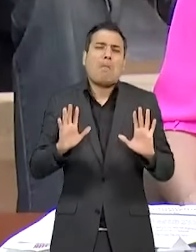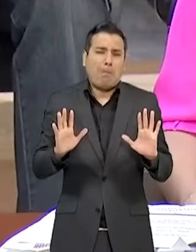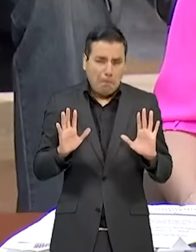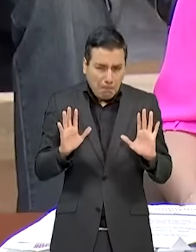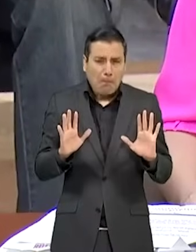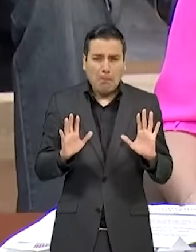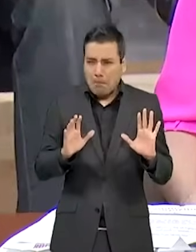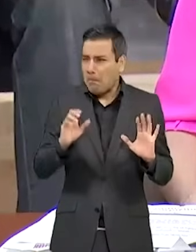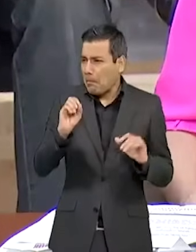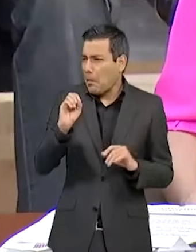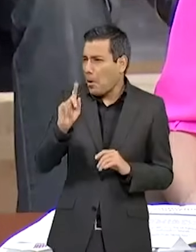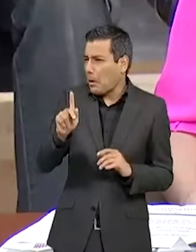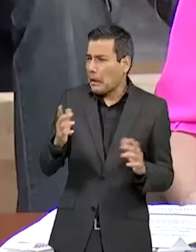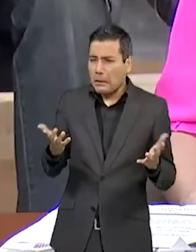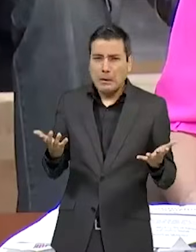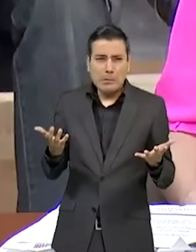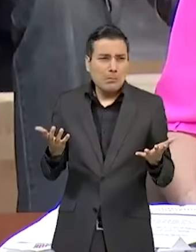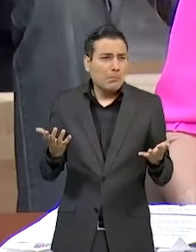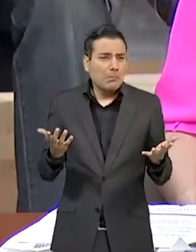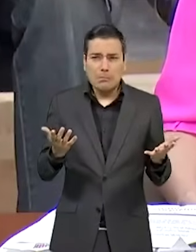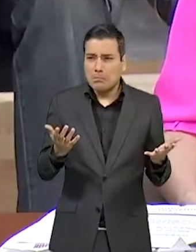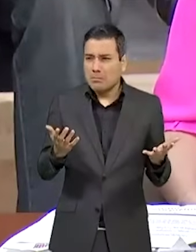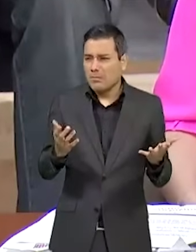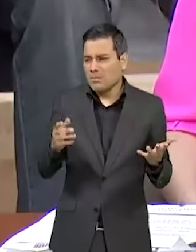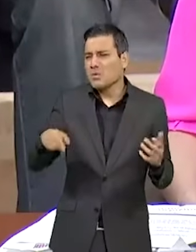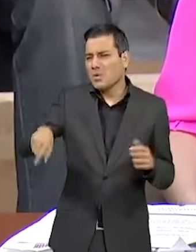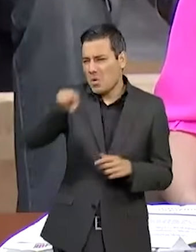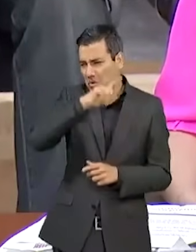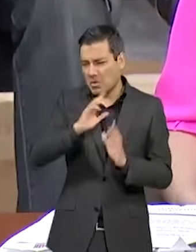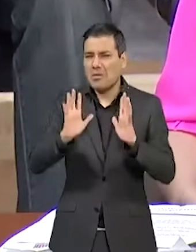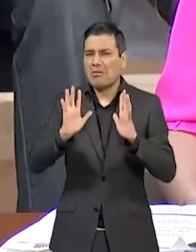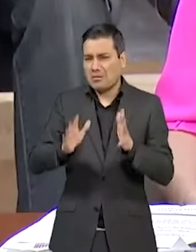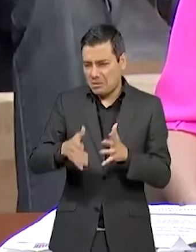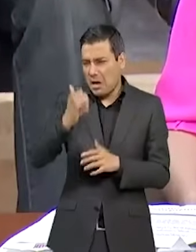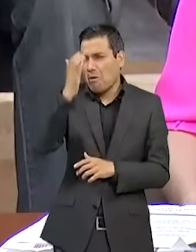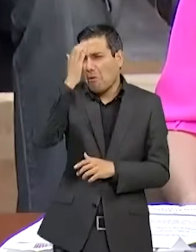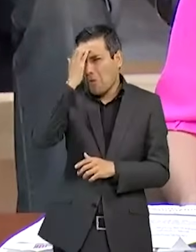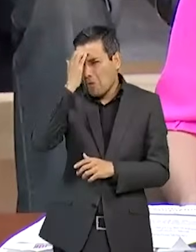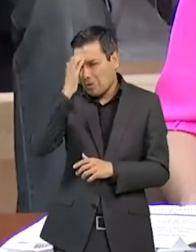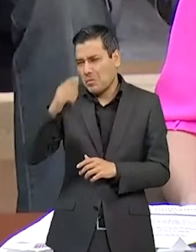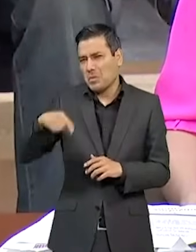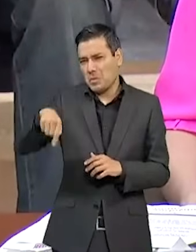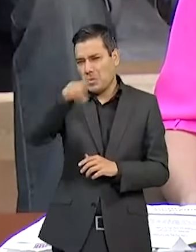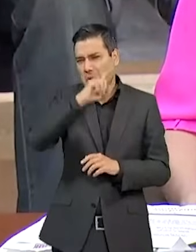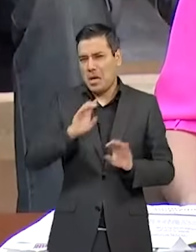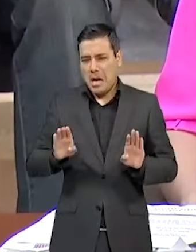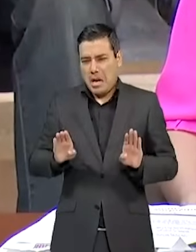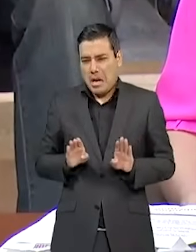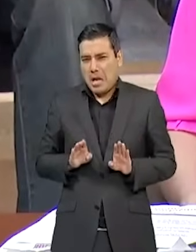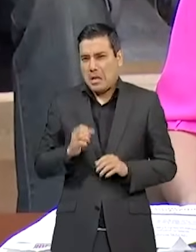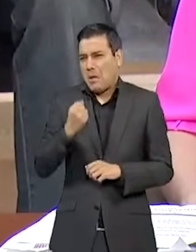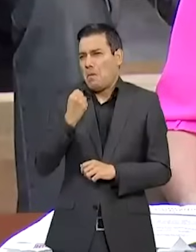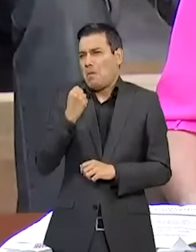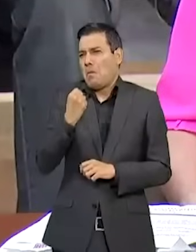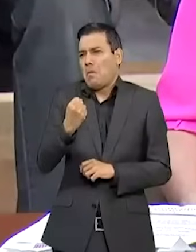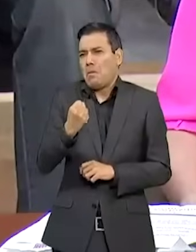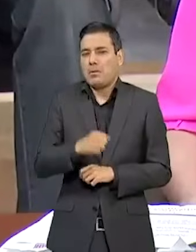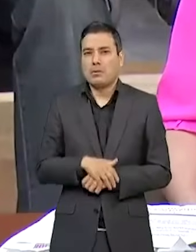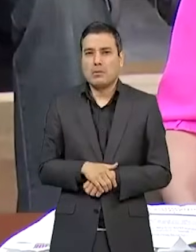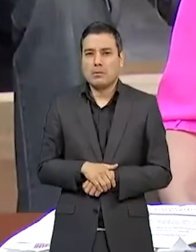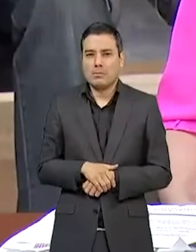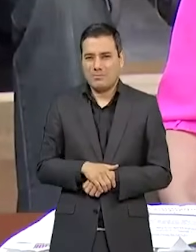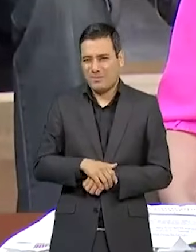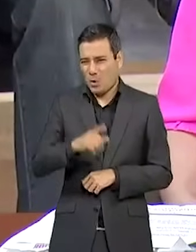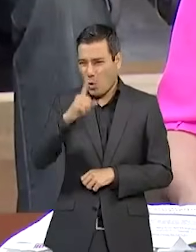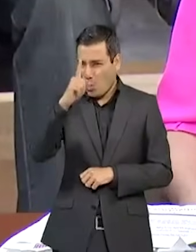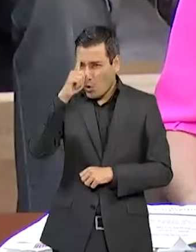que saber que no va a haber ningún margen de flexibilidad. Pero se acomodan algunos consejeros